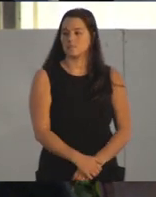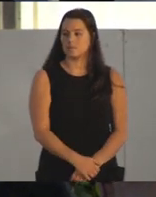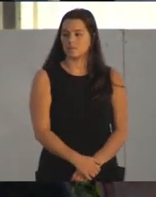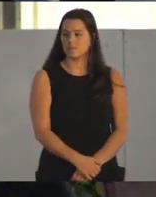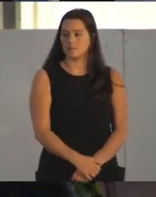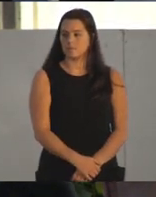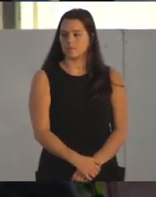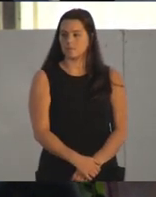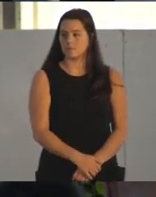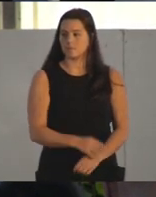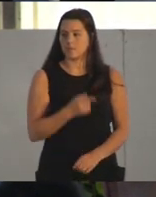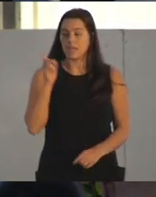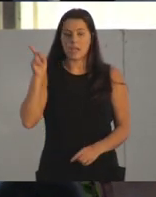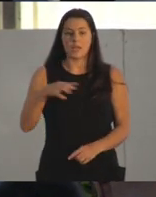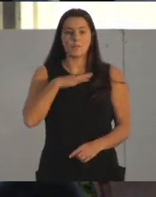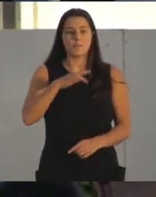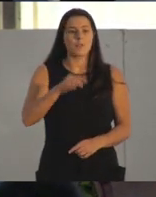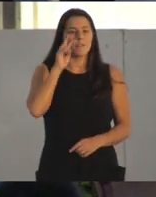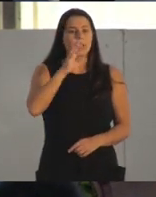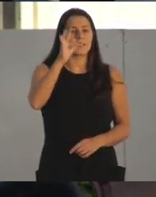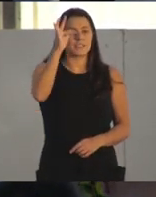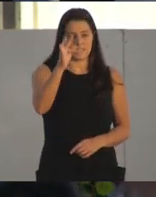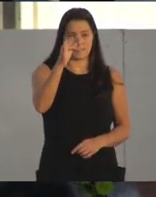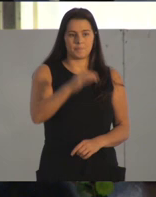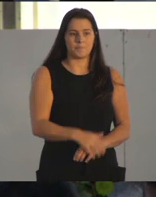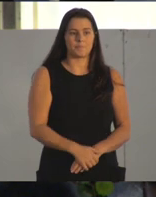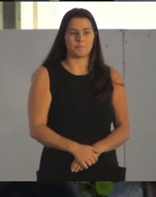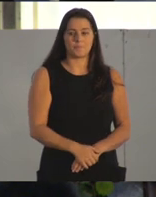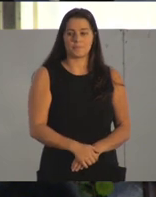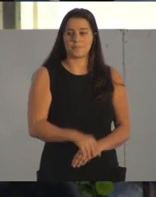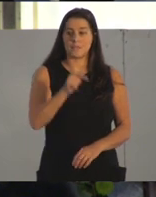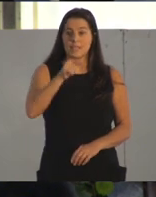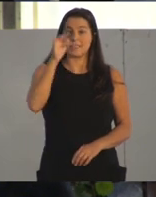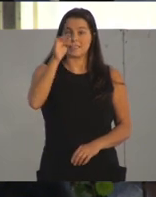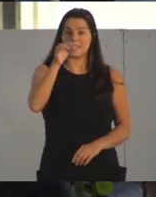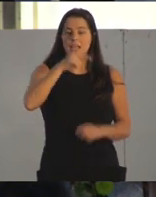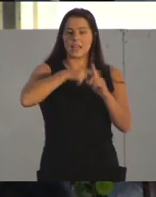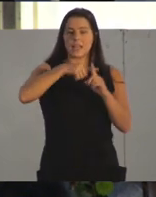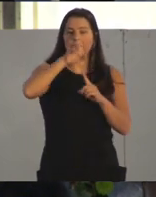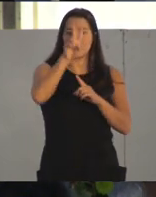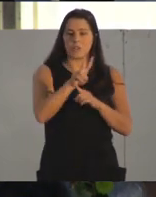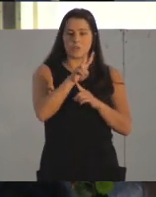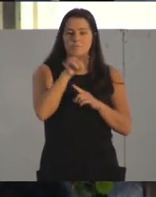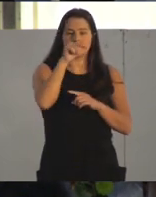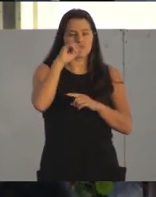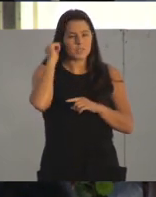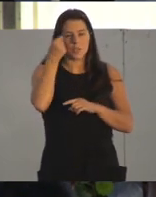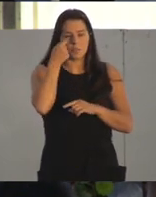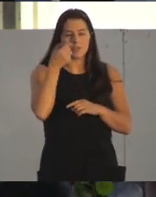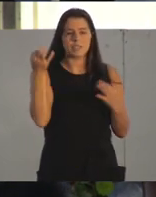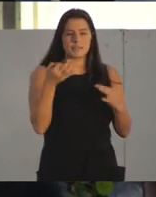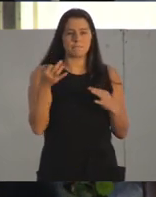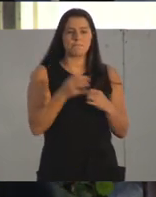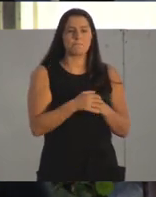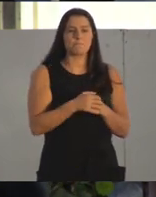Aquí nos aparece una T. Por ejemplo, en el nivel 2 podemos darnos cuenta que